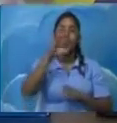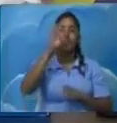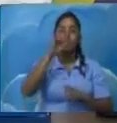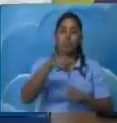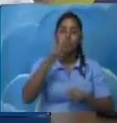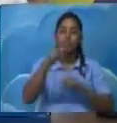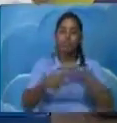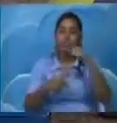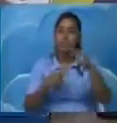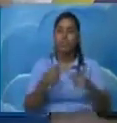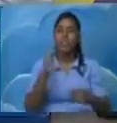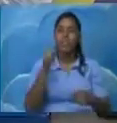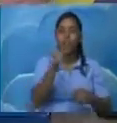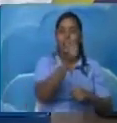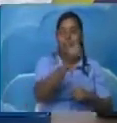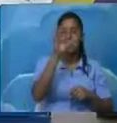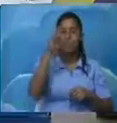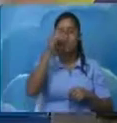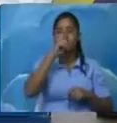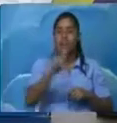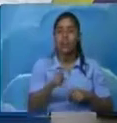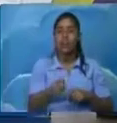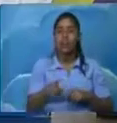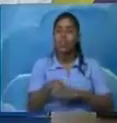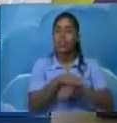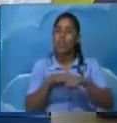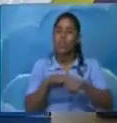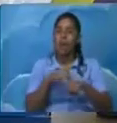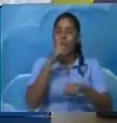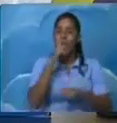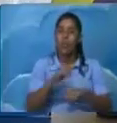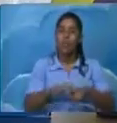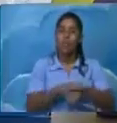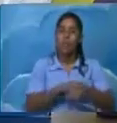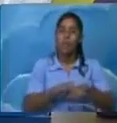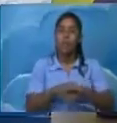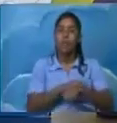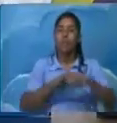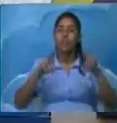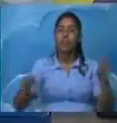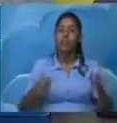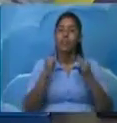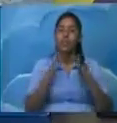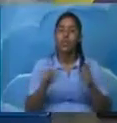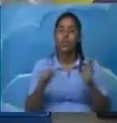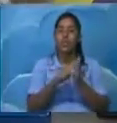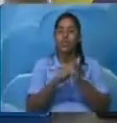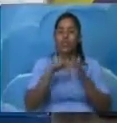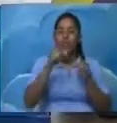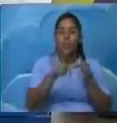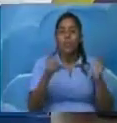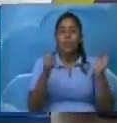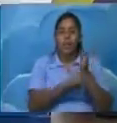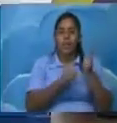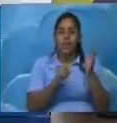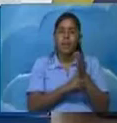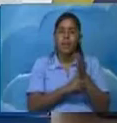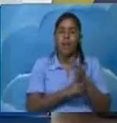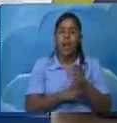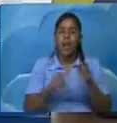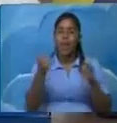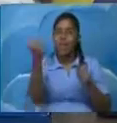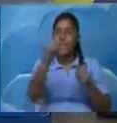vamos. Cada 7 años, año de perdón, año de remisión. Donde si usted me debía 10